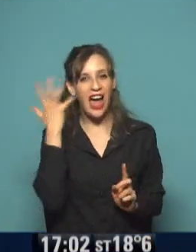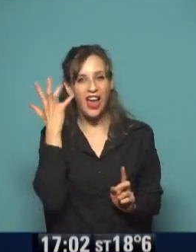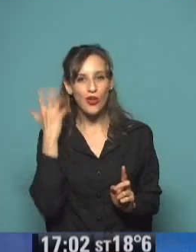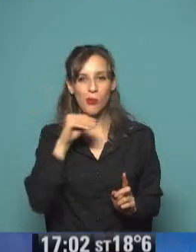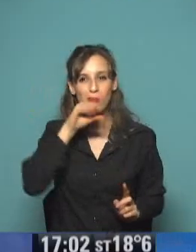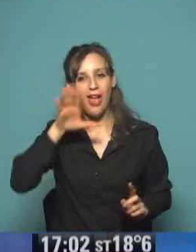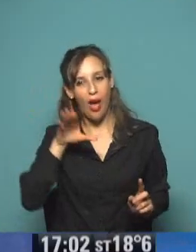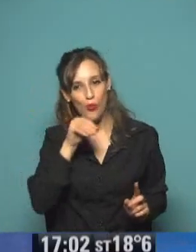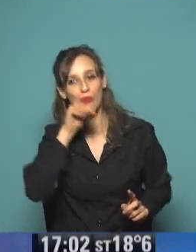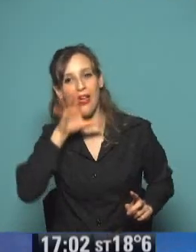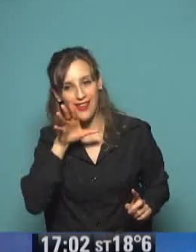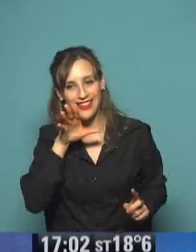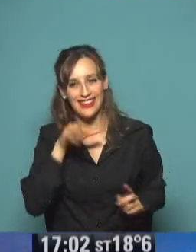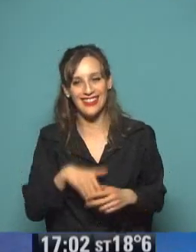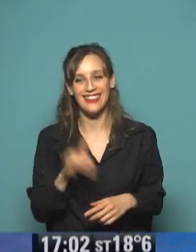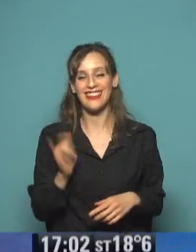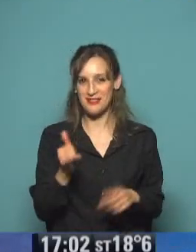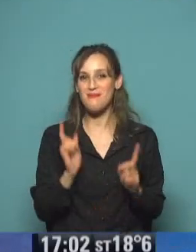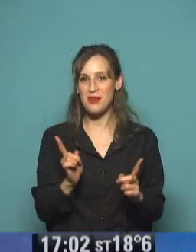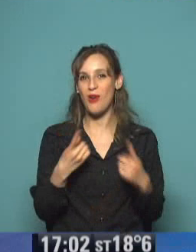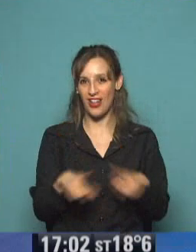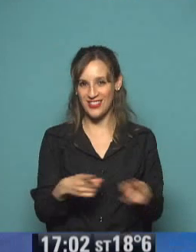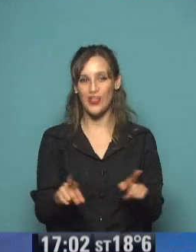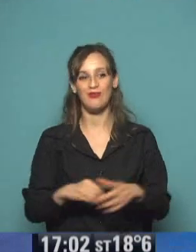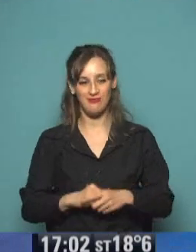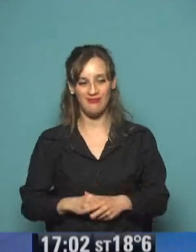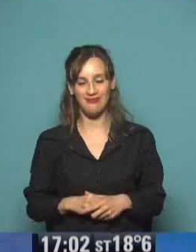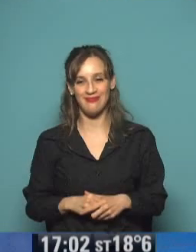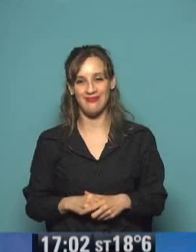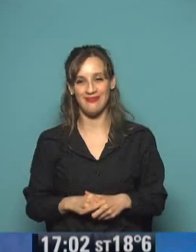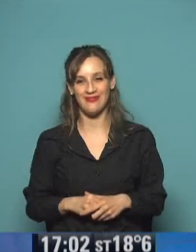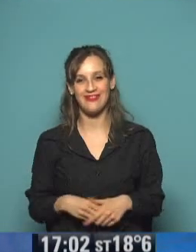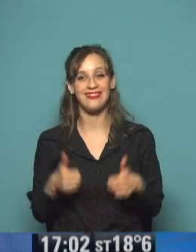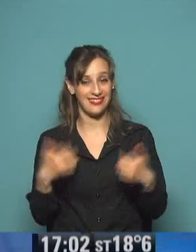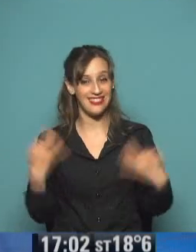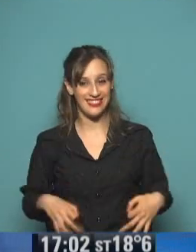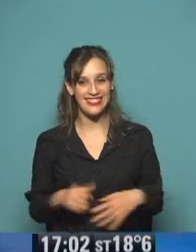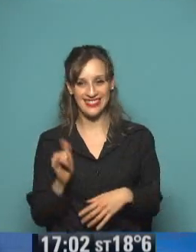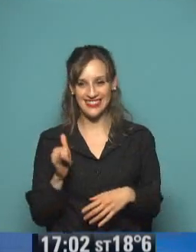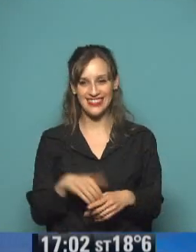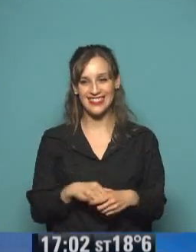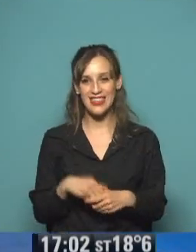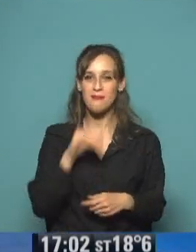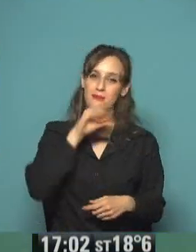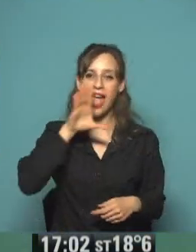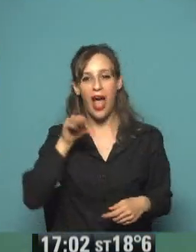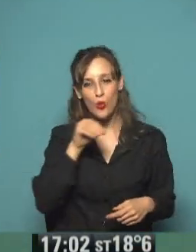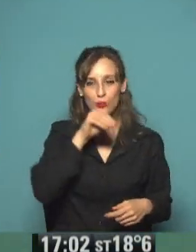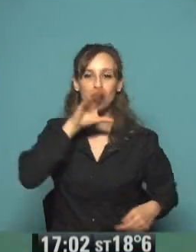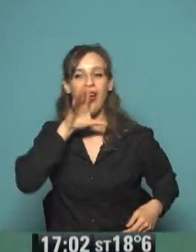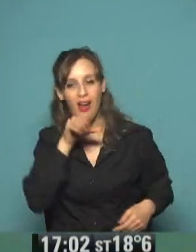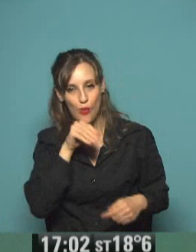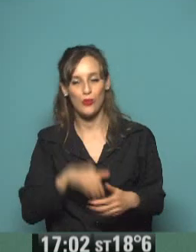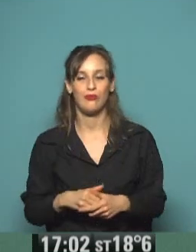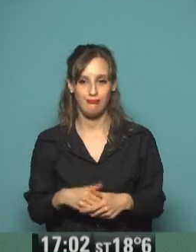miau, miau. Como dice la canción, claro. Entonces podemos poner acá miau, miau por aquí, miau, miau por